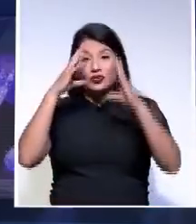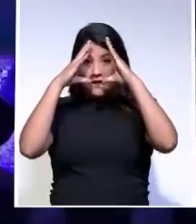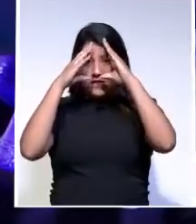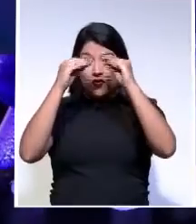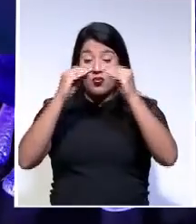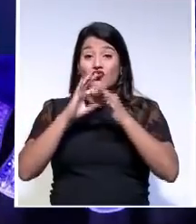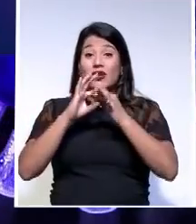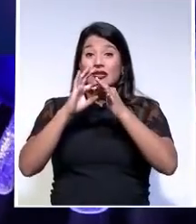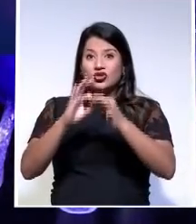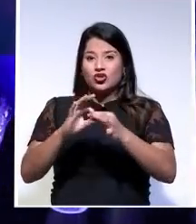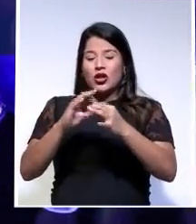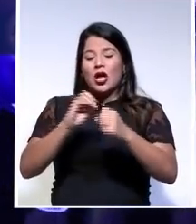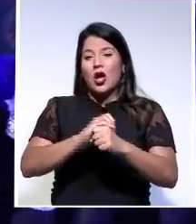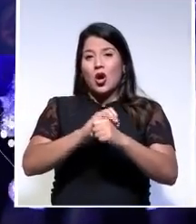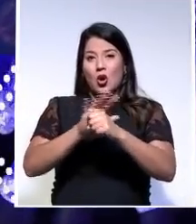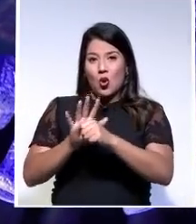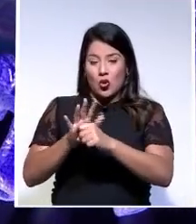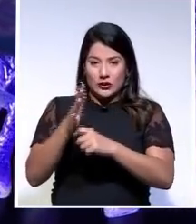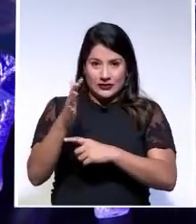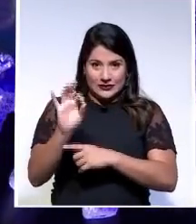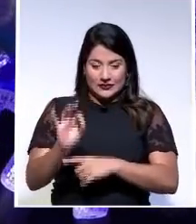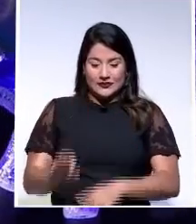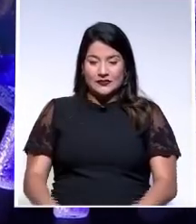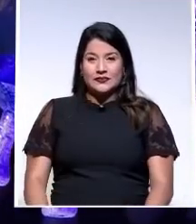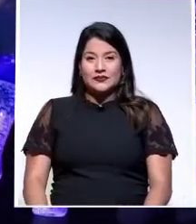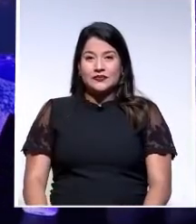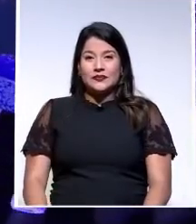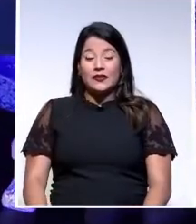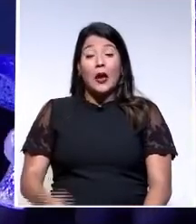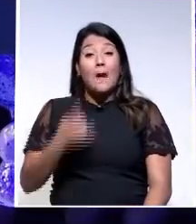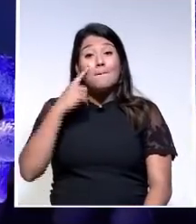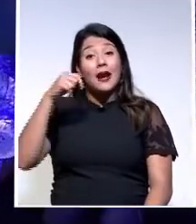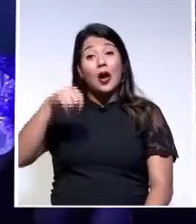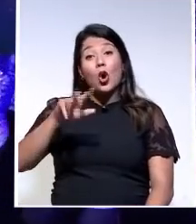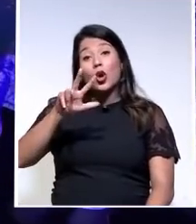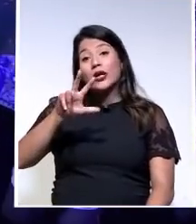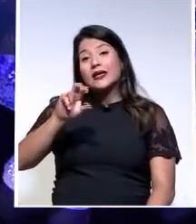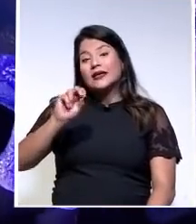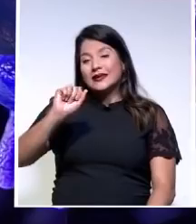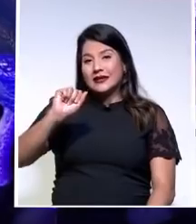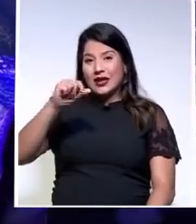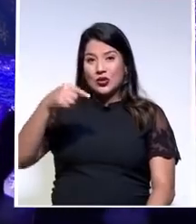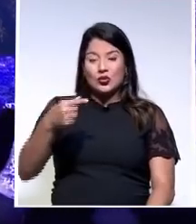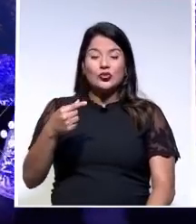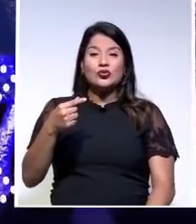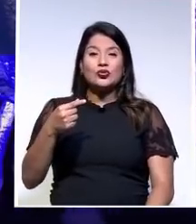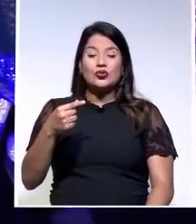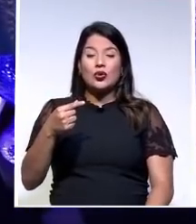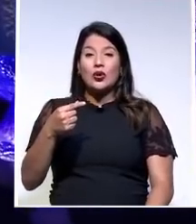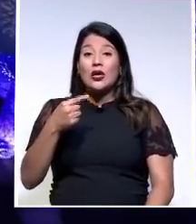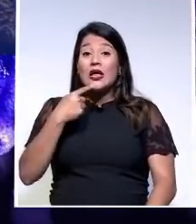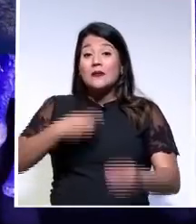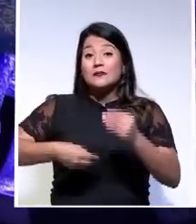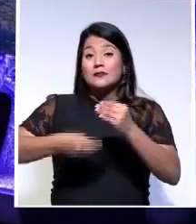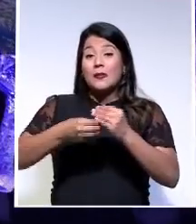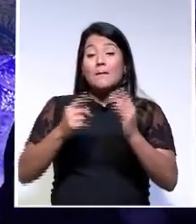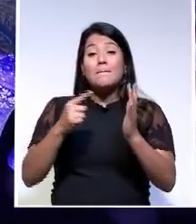de los datos correspondientes a la pandemia. Para hoy, 30 de agosto, se registran